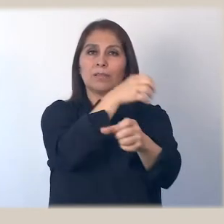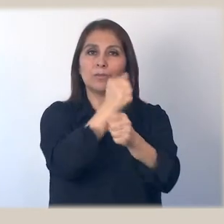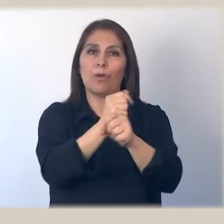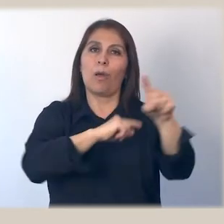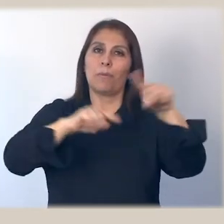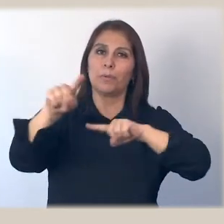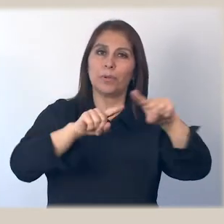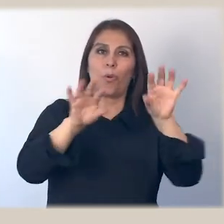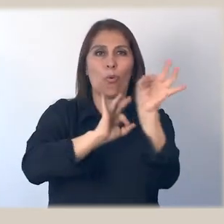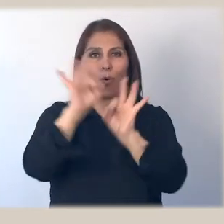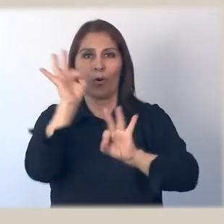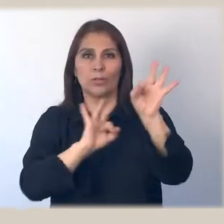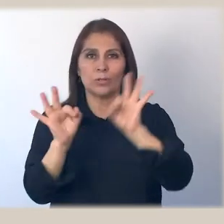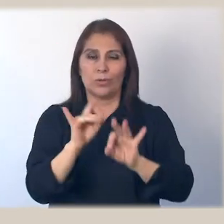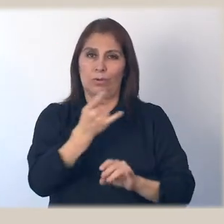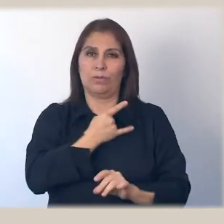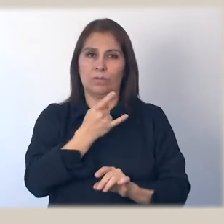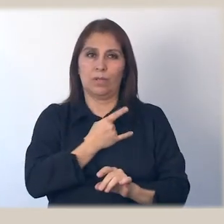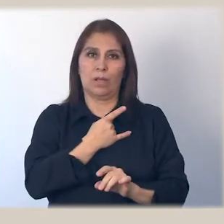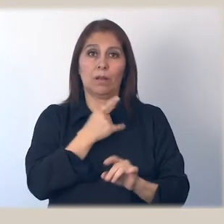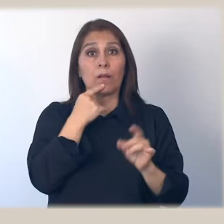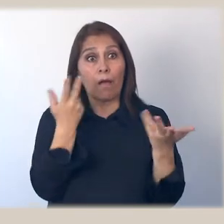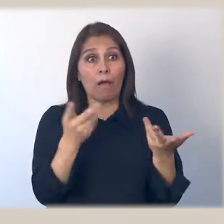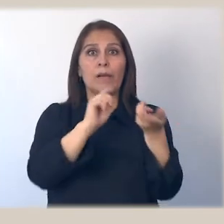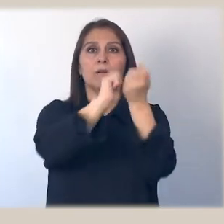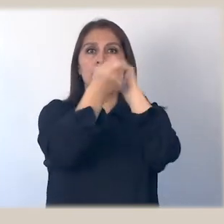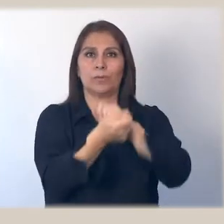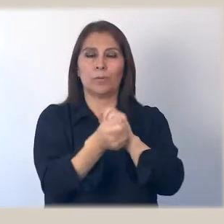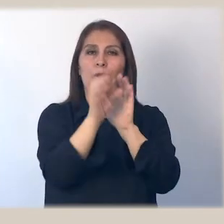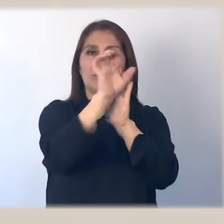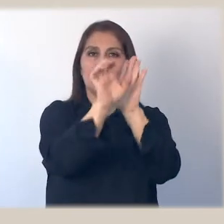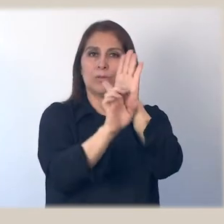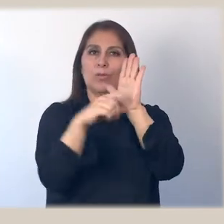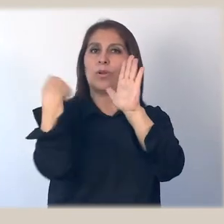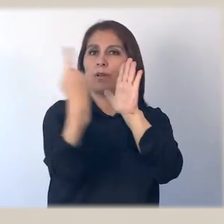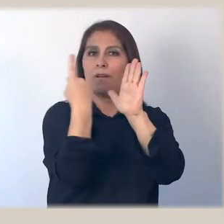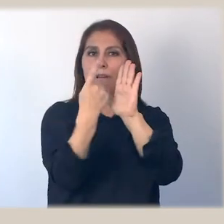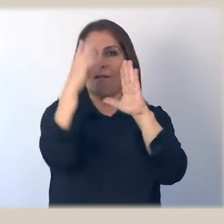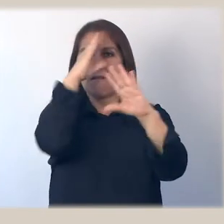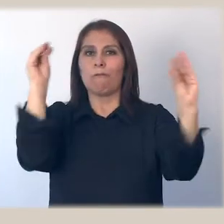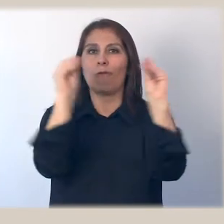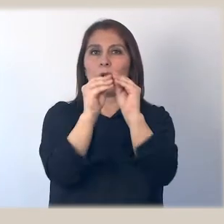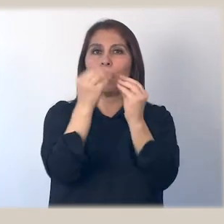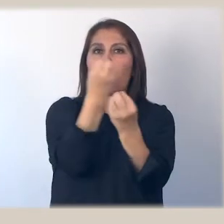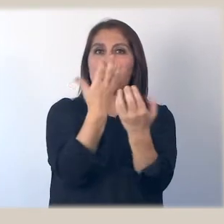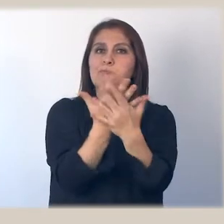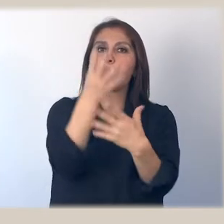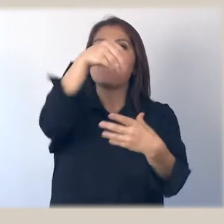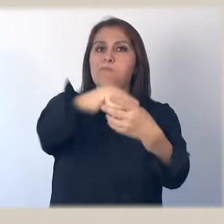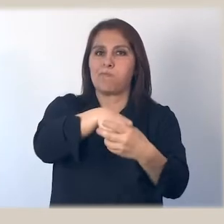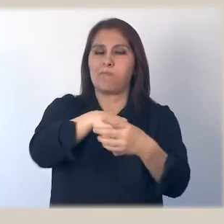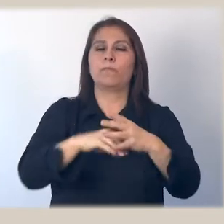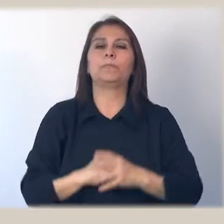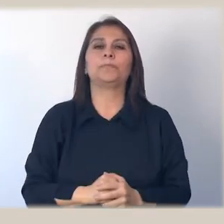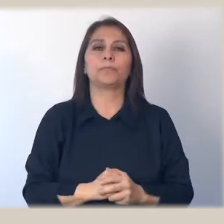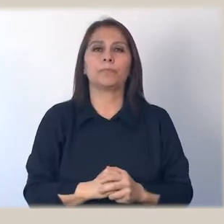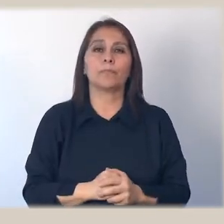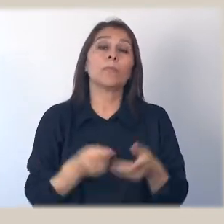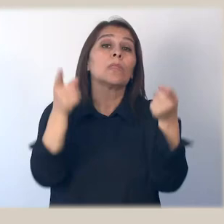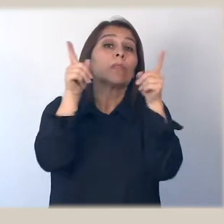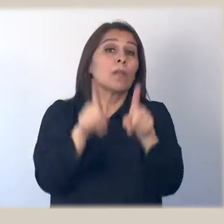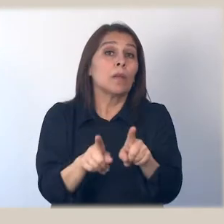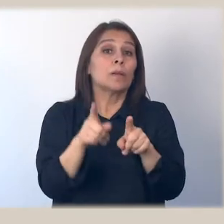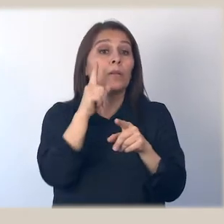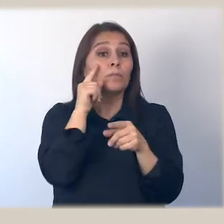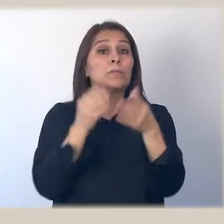y administración universitaria a partir de la reforma del Estatuto General y del Acuerdo de Estructura Orgánica. Por otra parte, formular